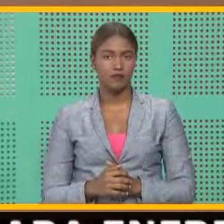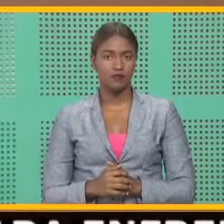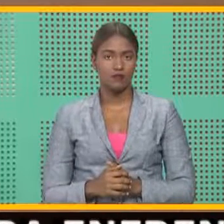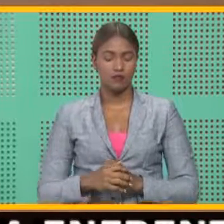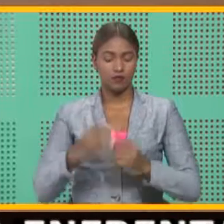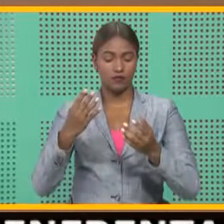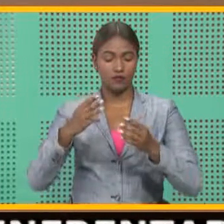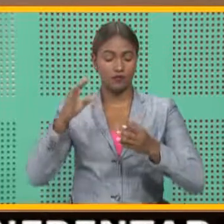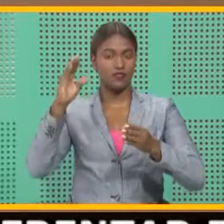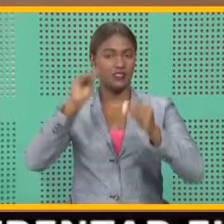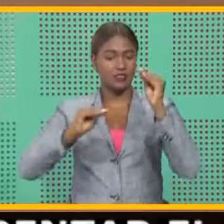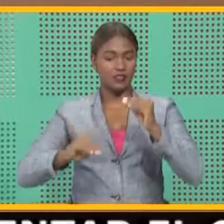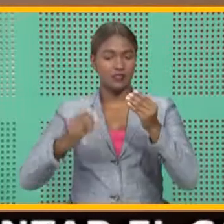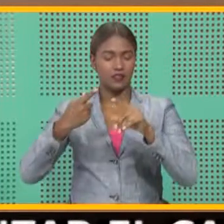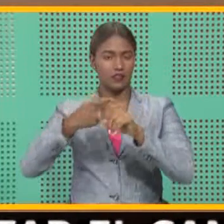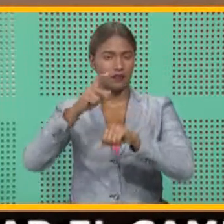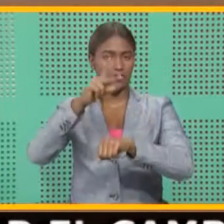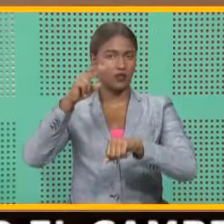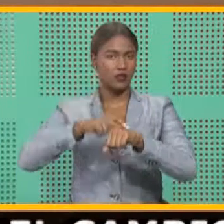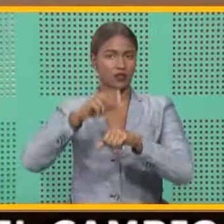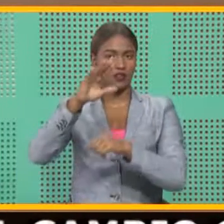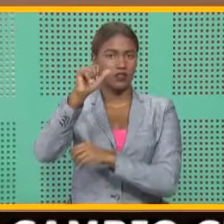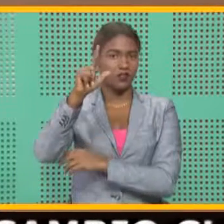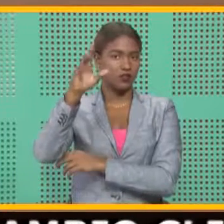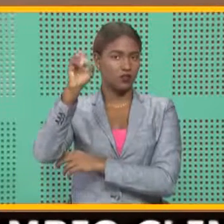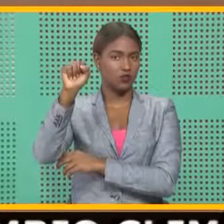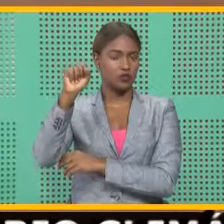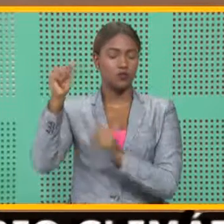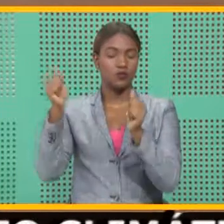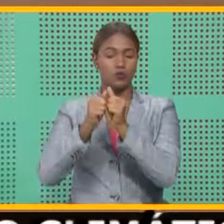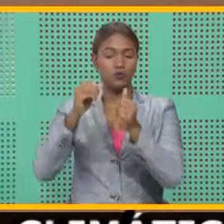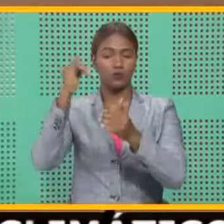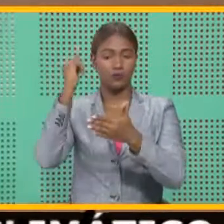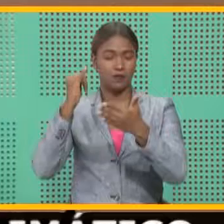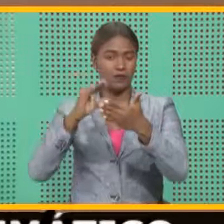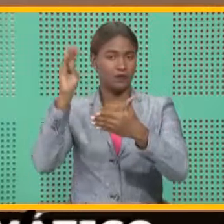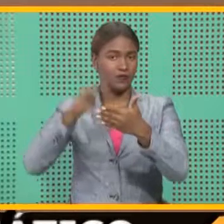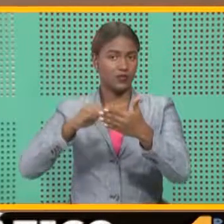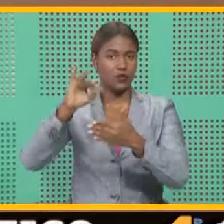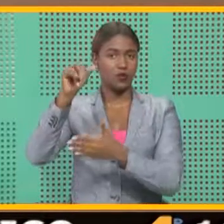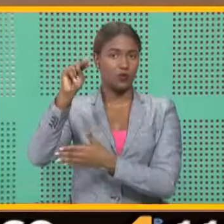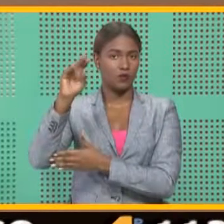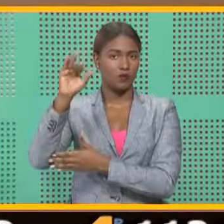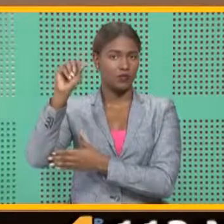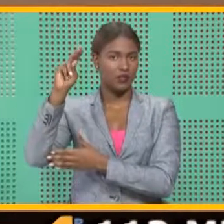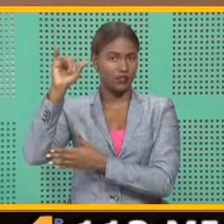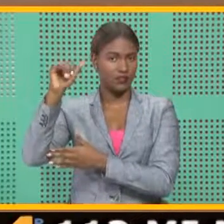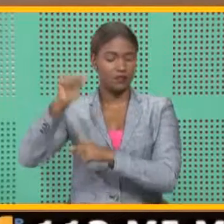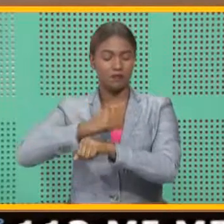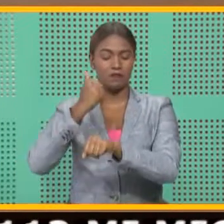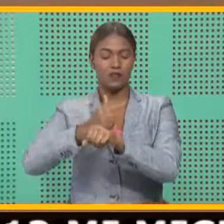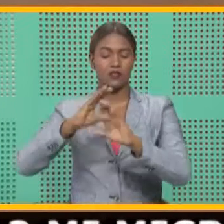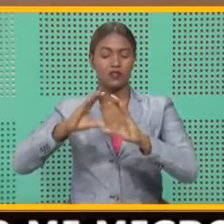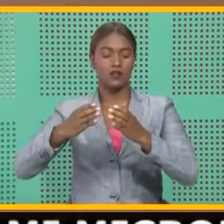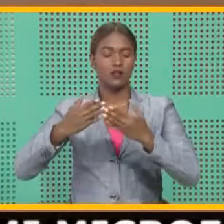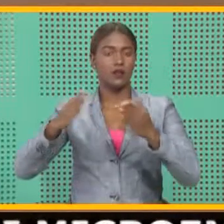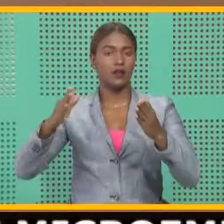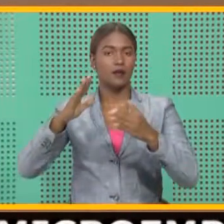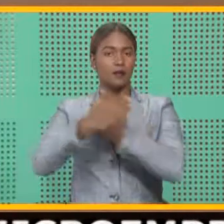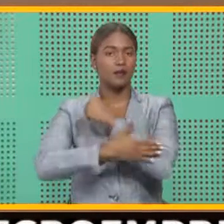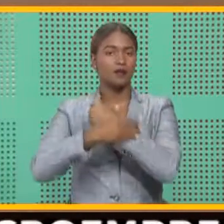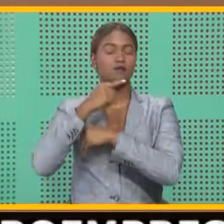El artista plástico puertorriqueño Carlos Romaguera, junto al pintor visual dominicano Juan Maggi, inauguró en el país la